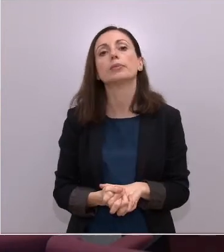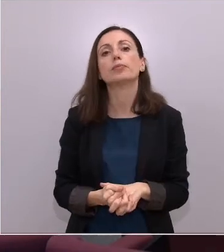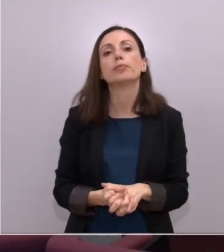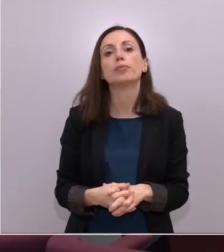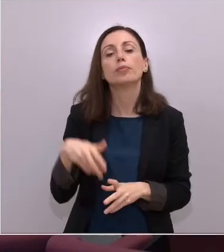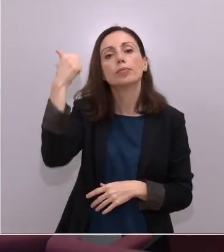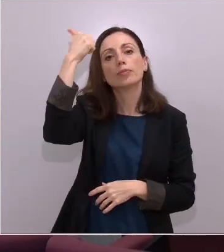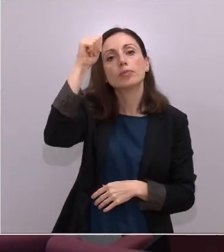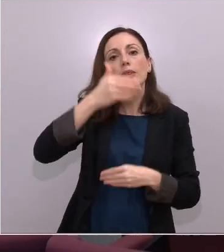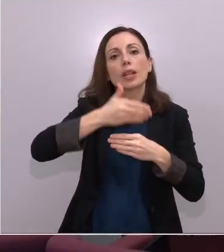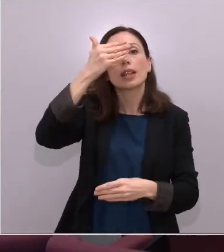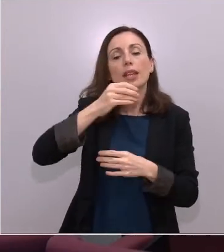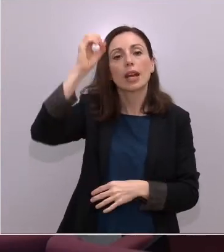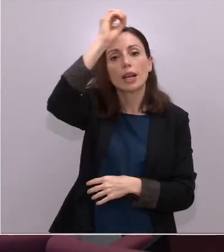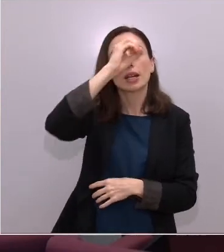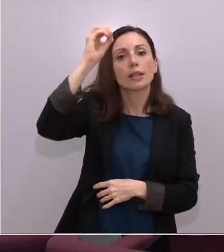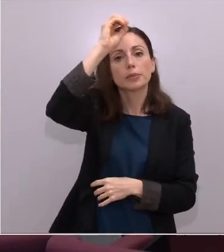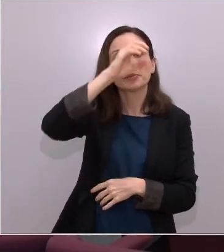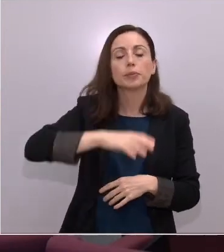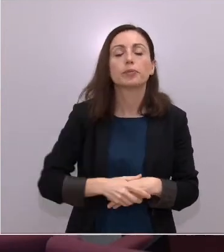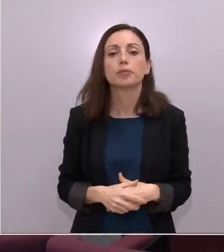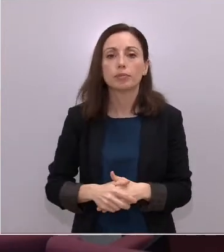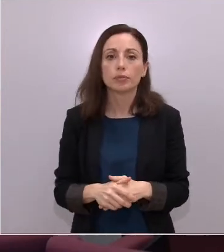Jorge Sánchez, del diario La Opinión, tienes la palabra.